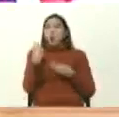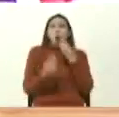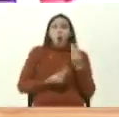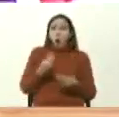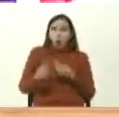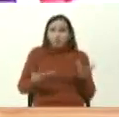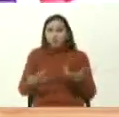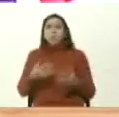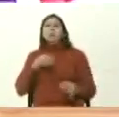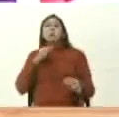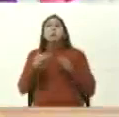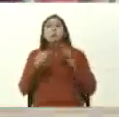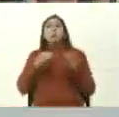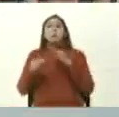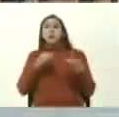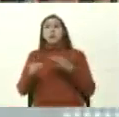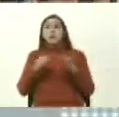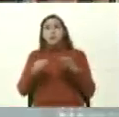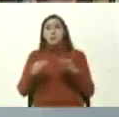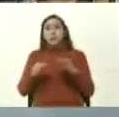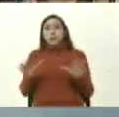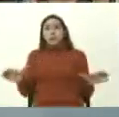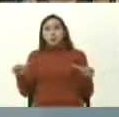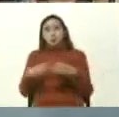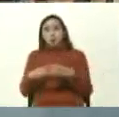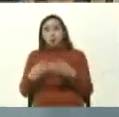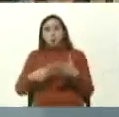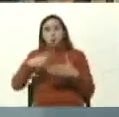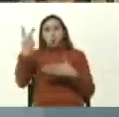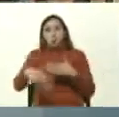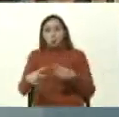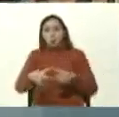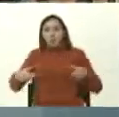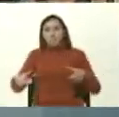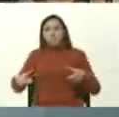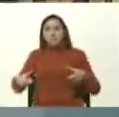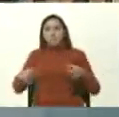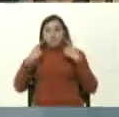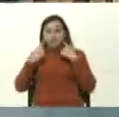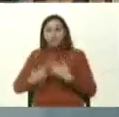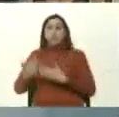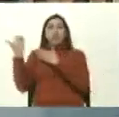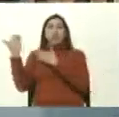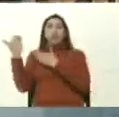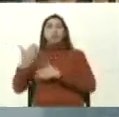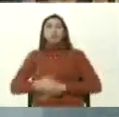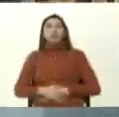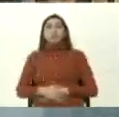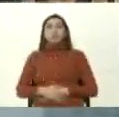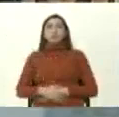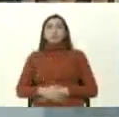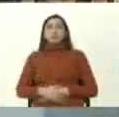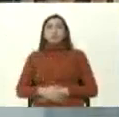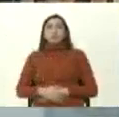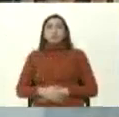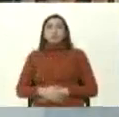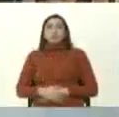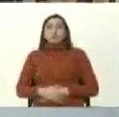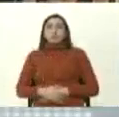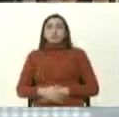través del mecanismo V-Ticket de la plataforma Patria. Adelante, Hipólito.